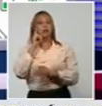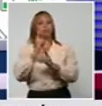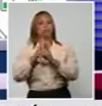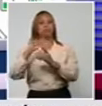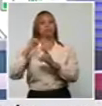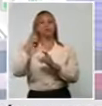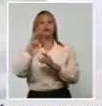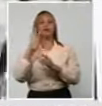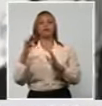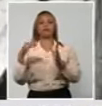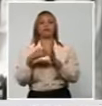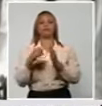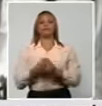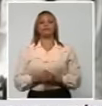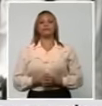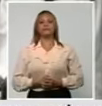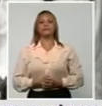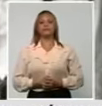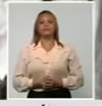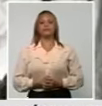punto.